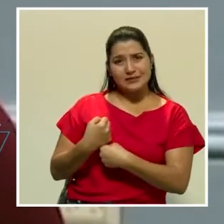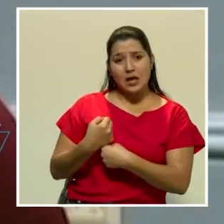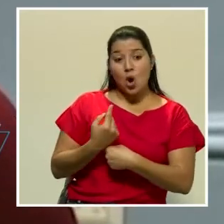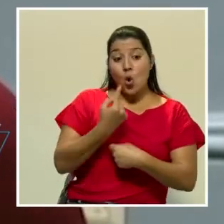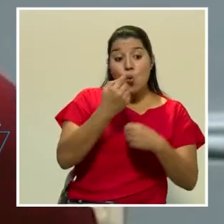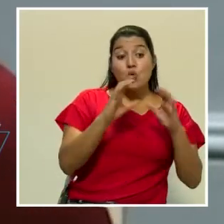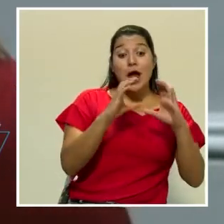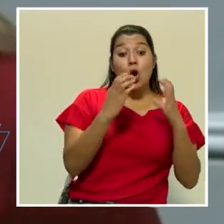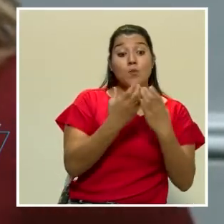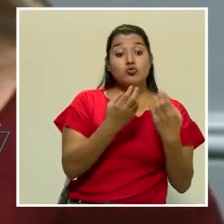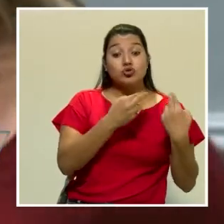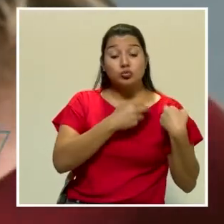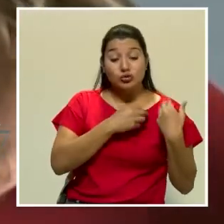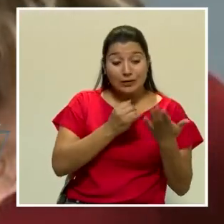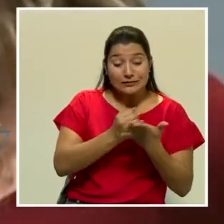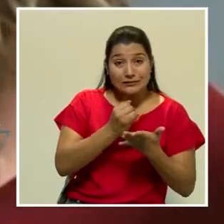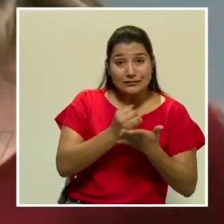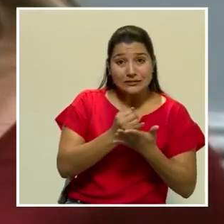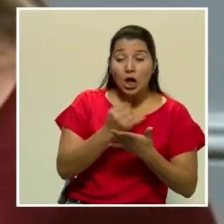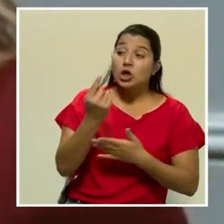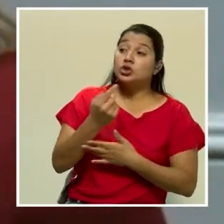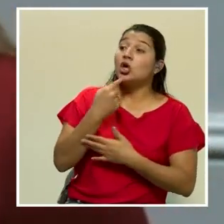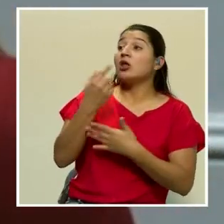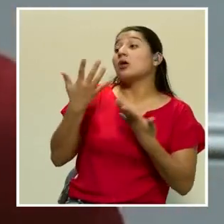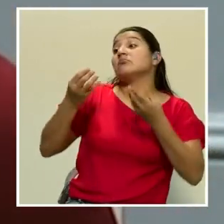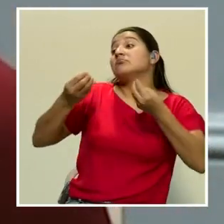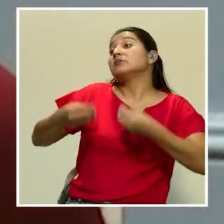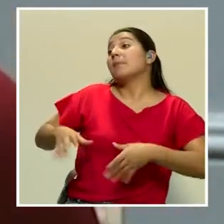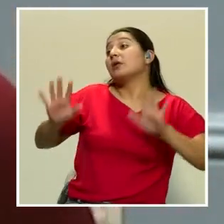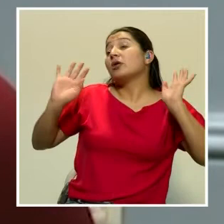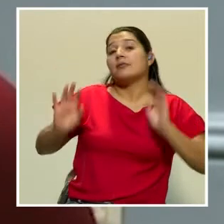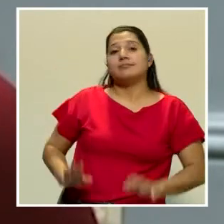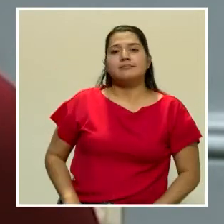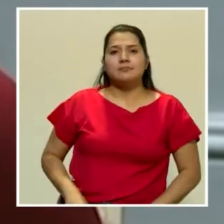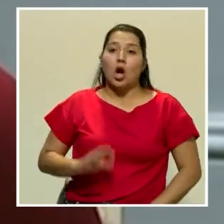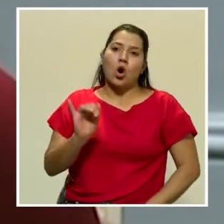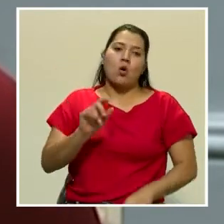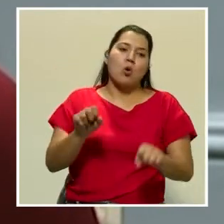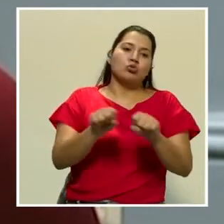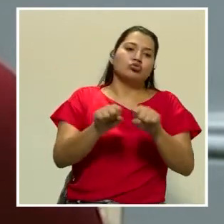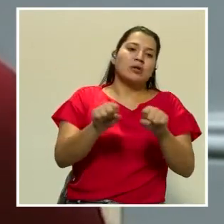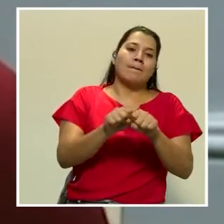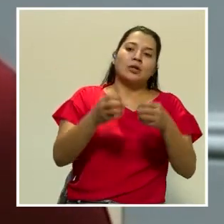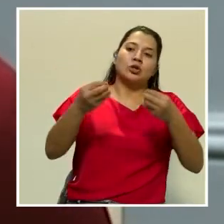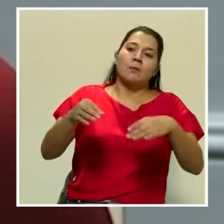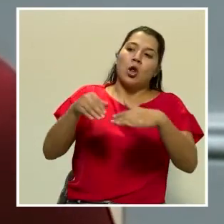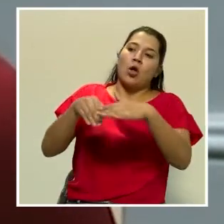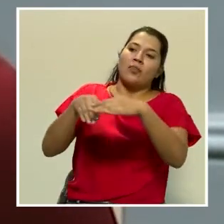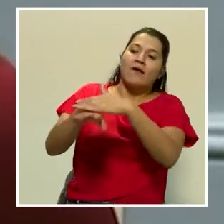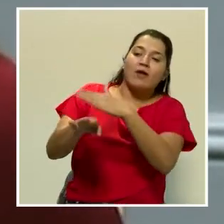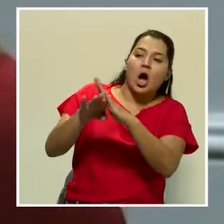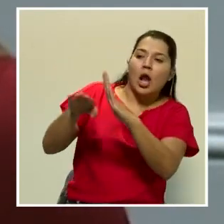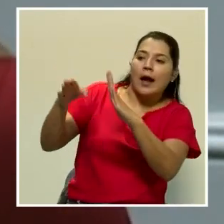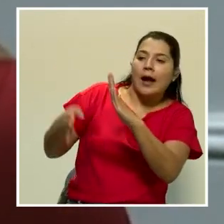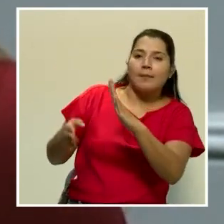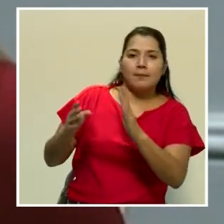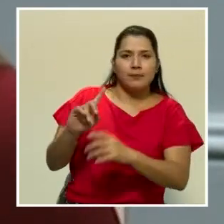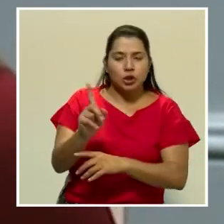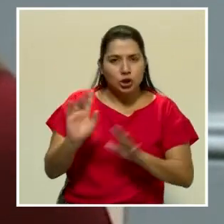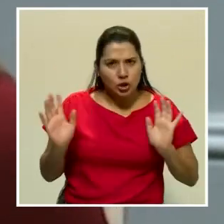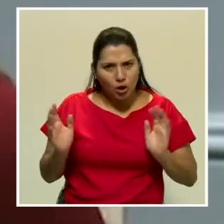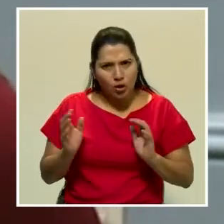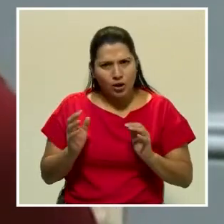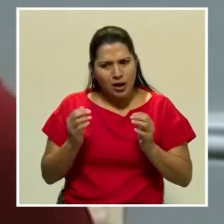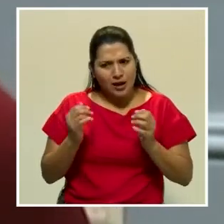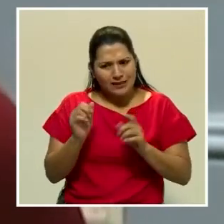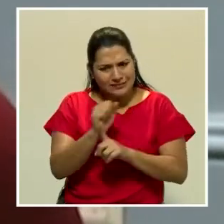Legislativa que está montando para hablar, que simplemente digan que se extravió como si fuera, no sé, un zapato debajo de la cama. Sí es muy importante y muy serio